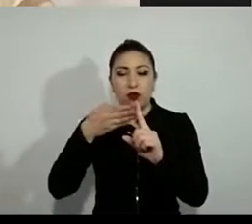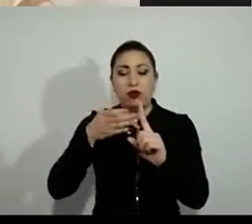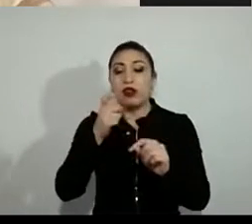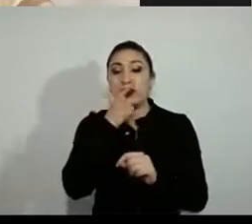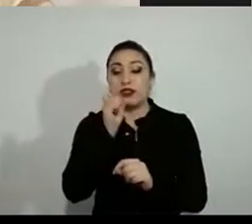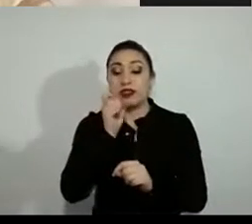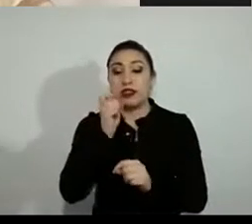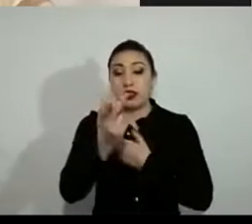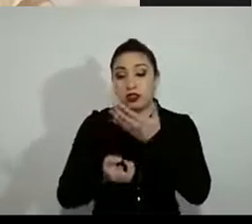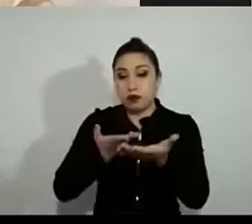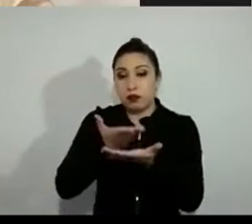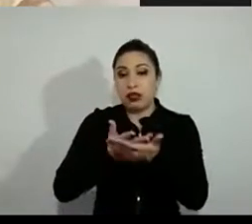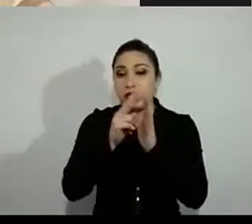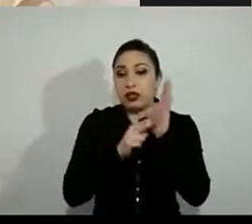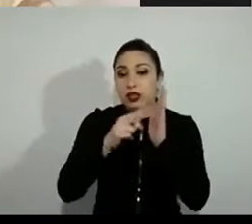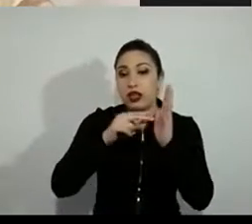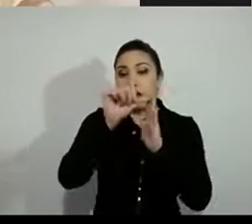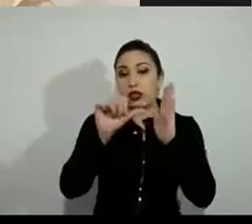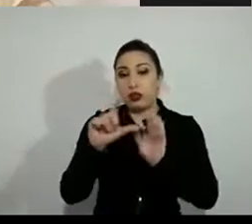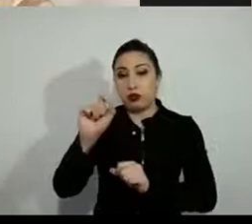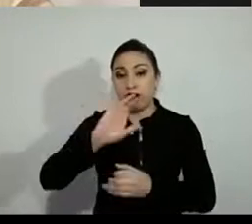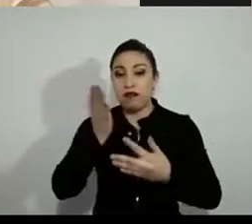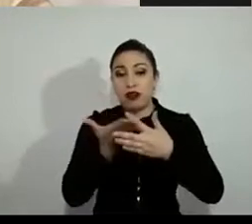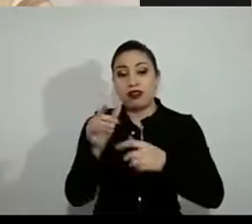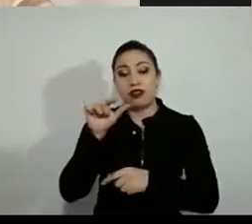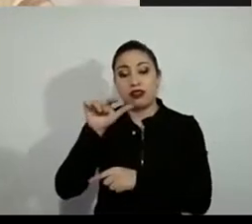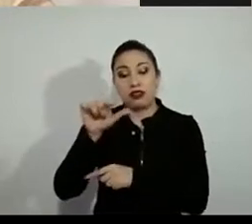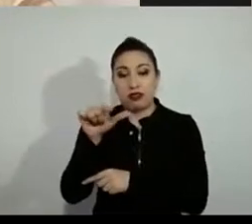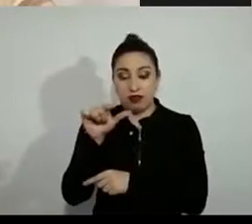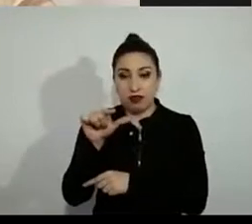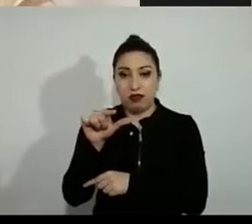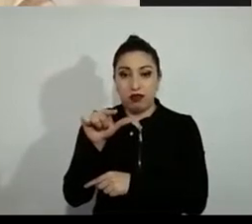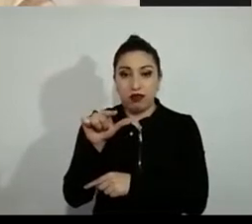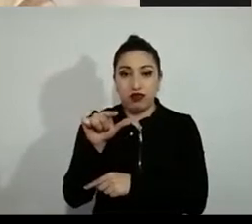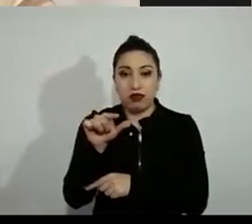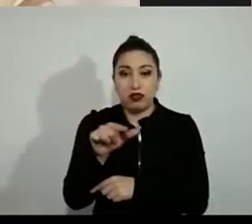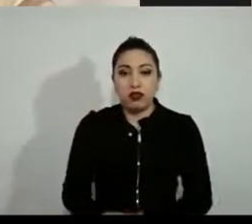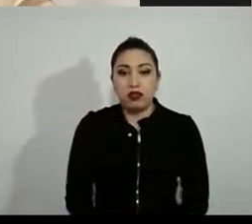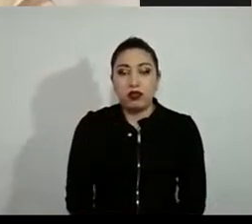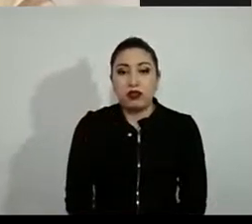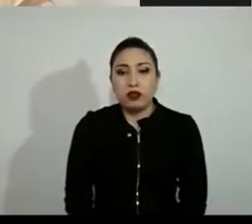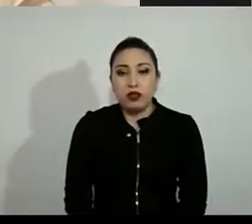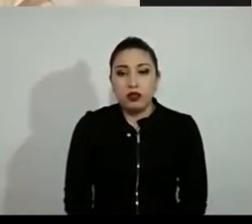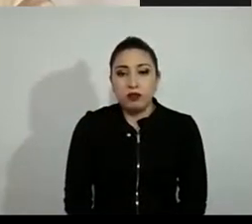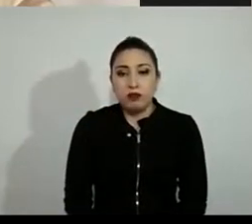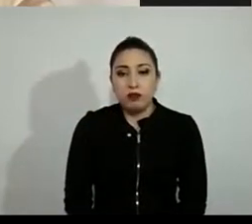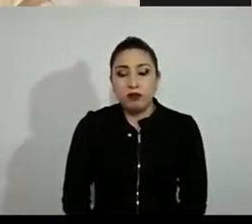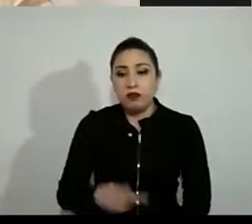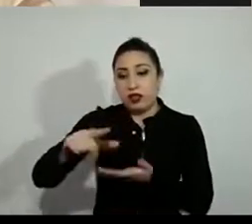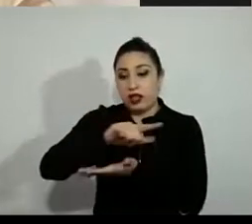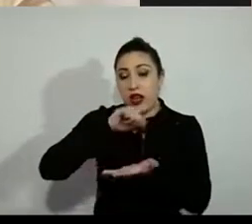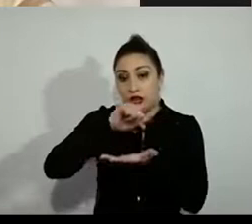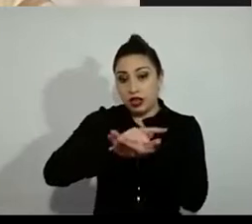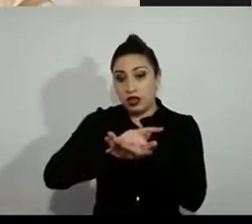reforma es al artículo 20 fracción 17 Sin embargo, de la ley orgánica de